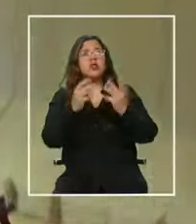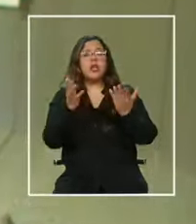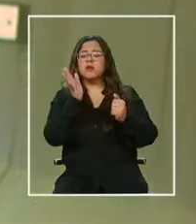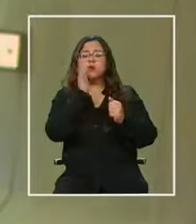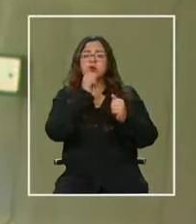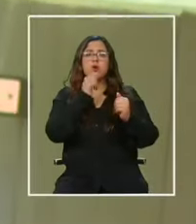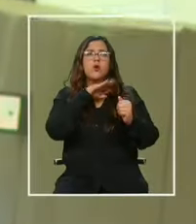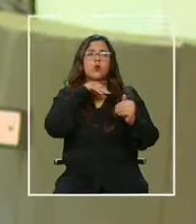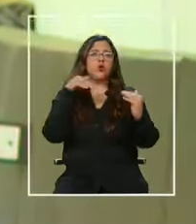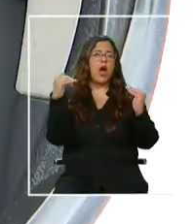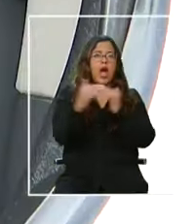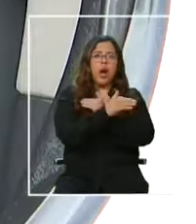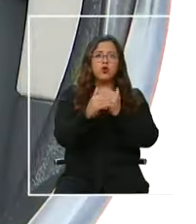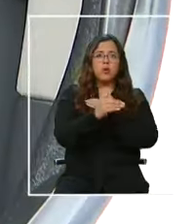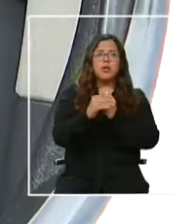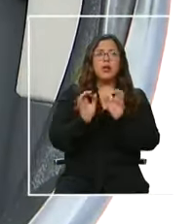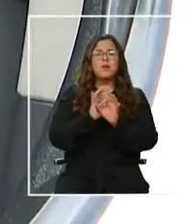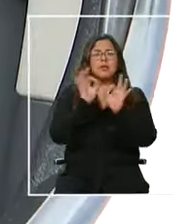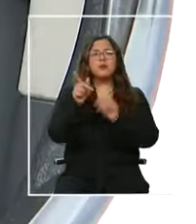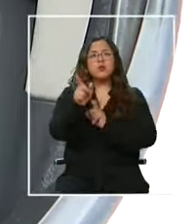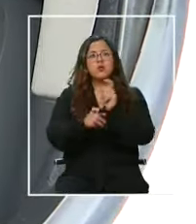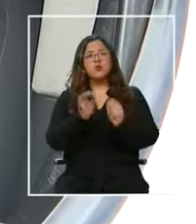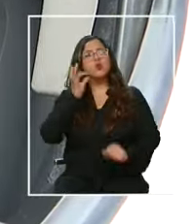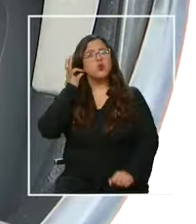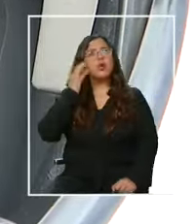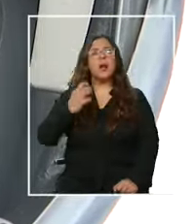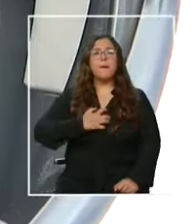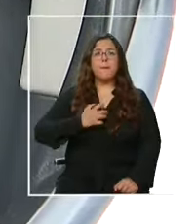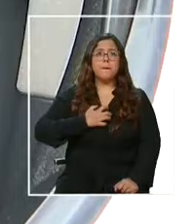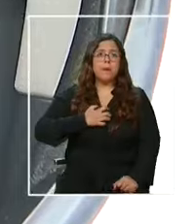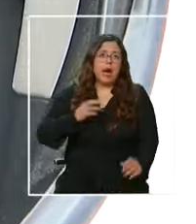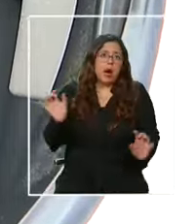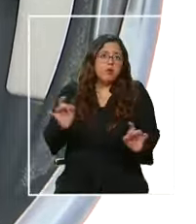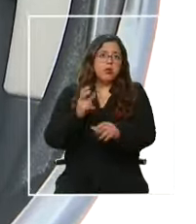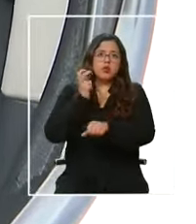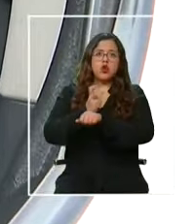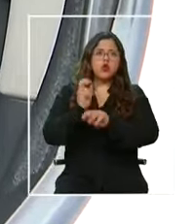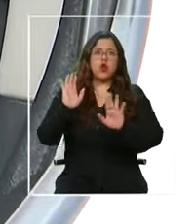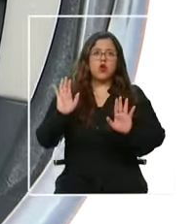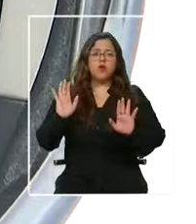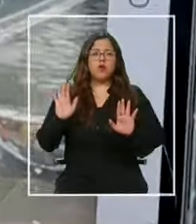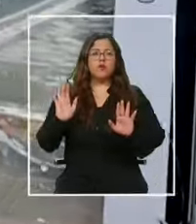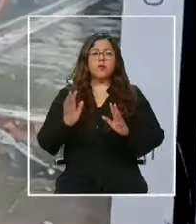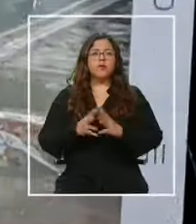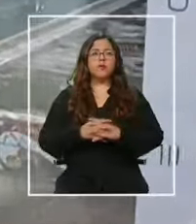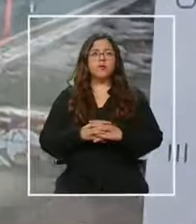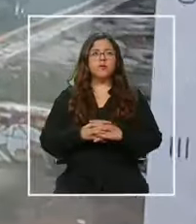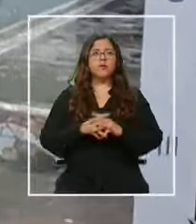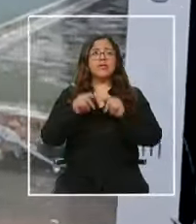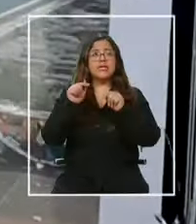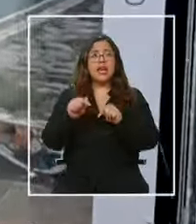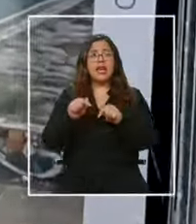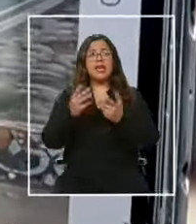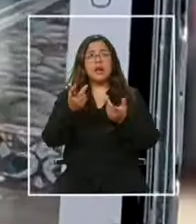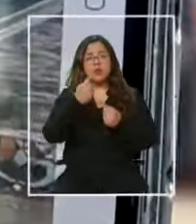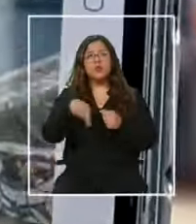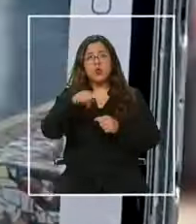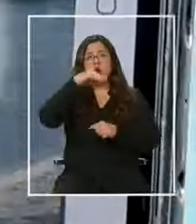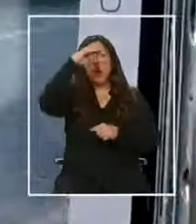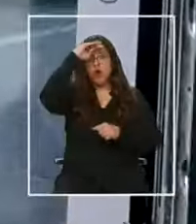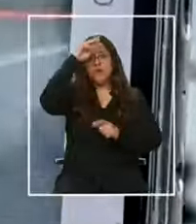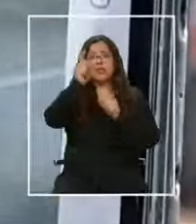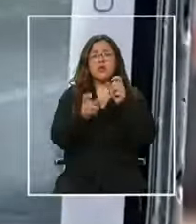en especial mujeres que tienen miedo que les pase algún robo o portonazo. Para devolver la confianza a